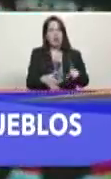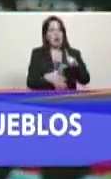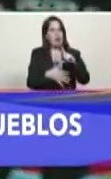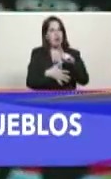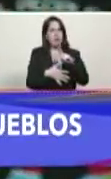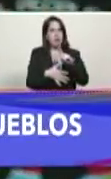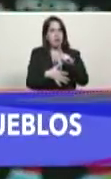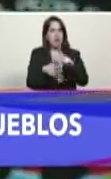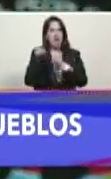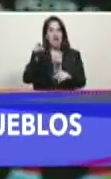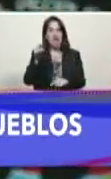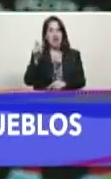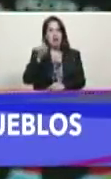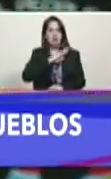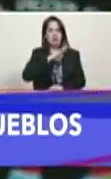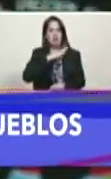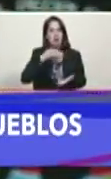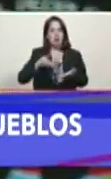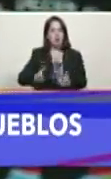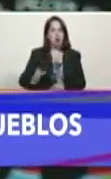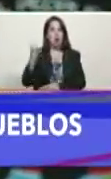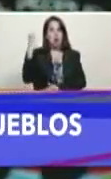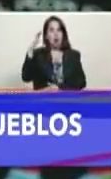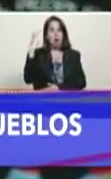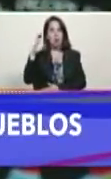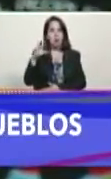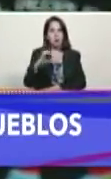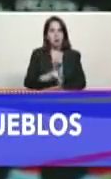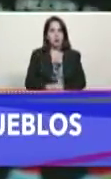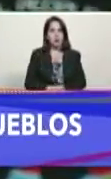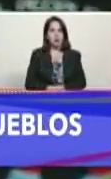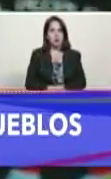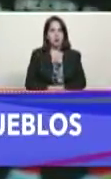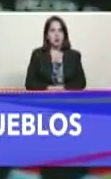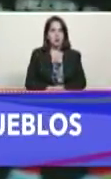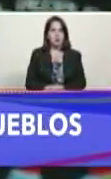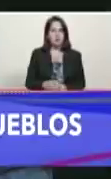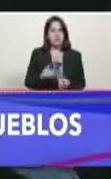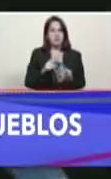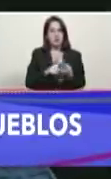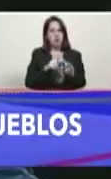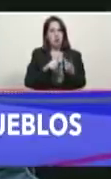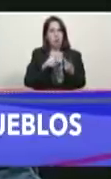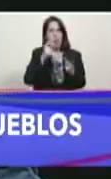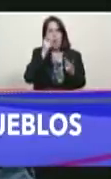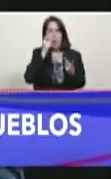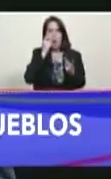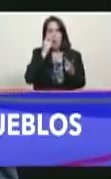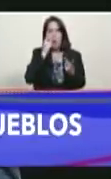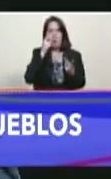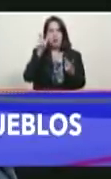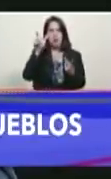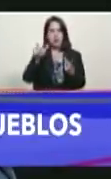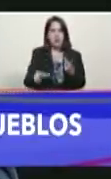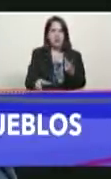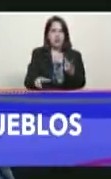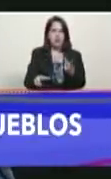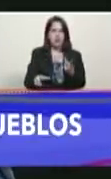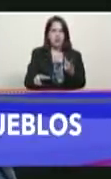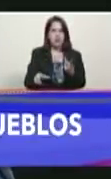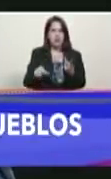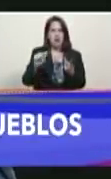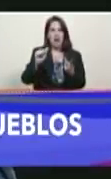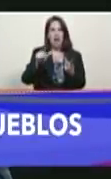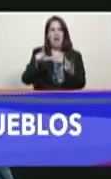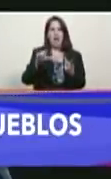esas de colombia al compañero al hija luli eres de la región de